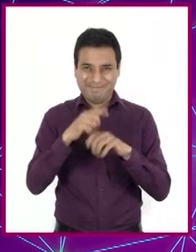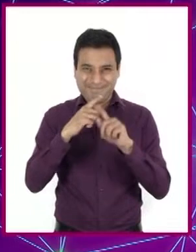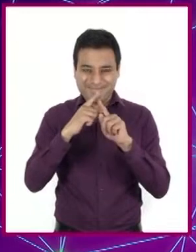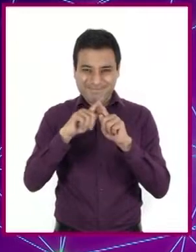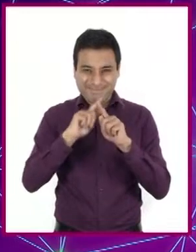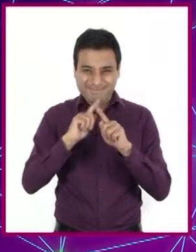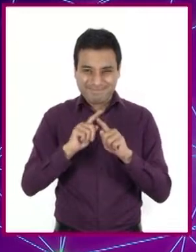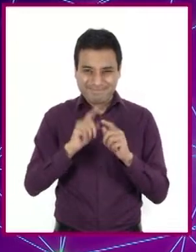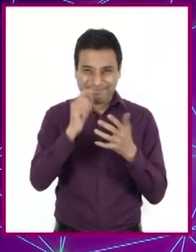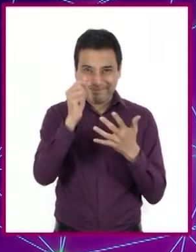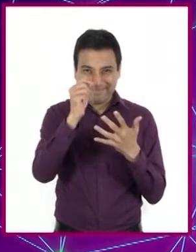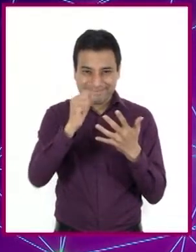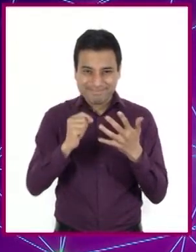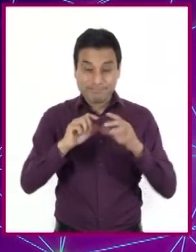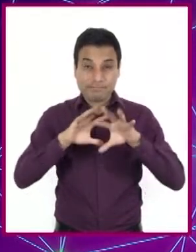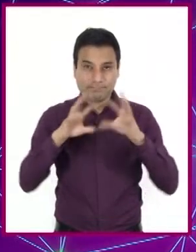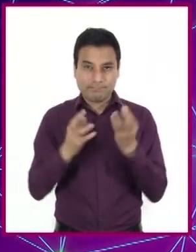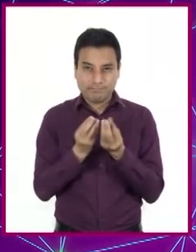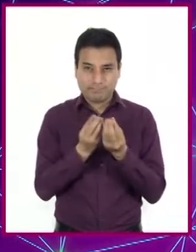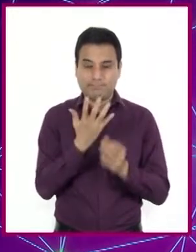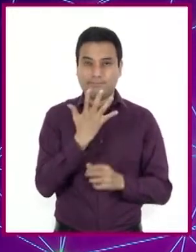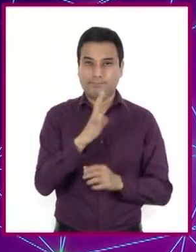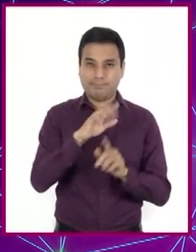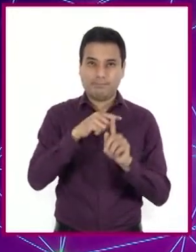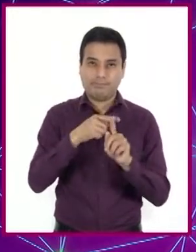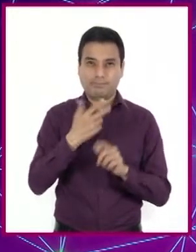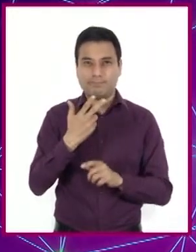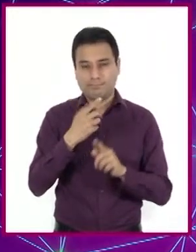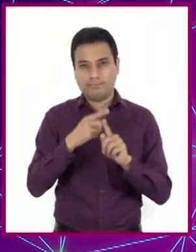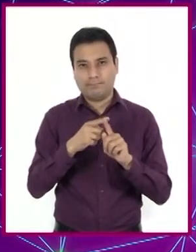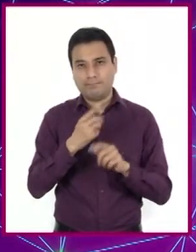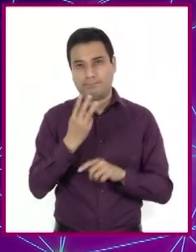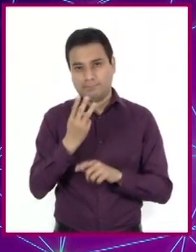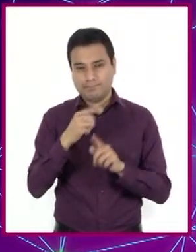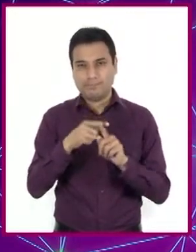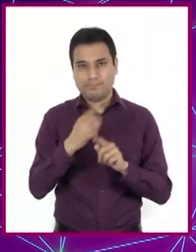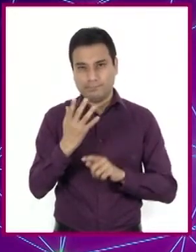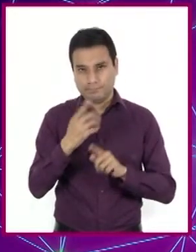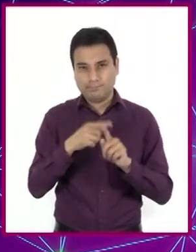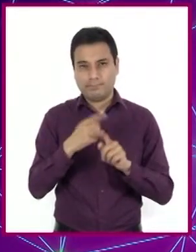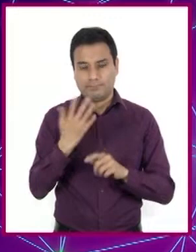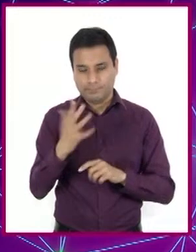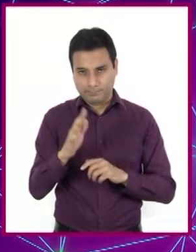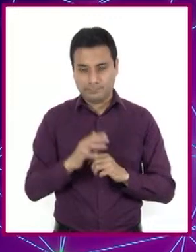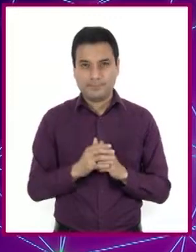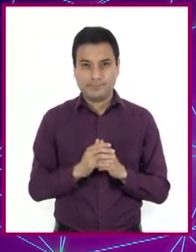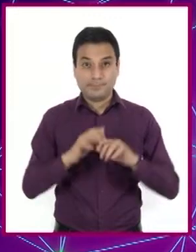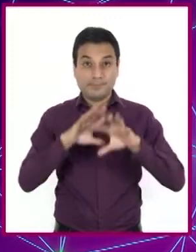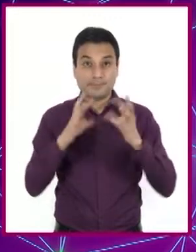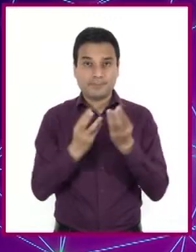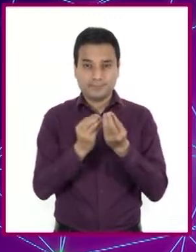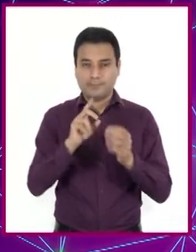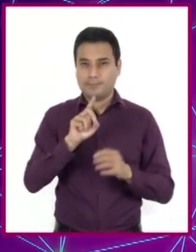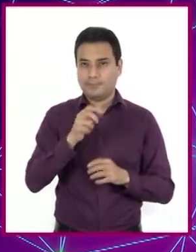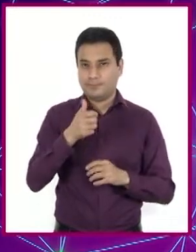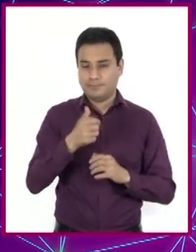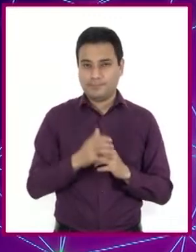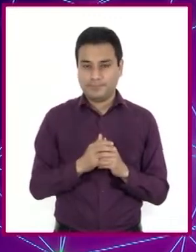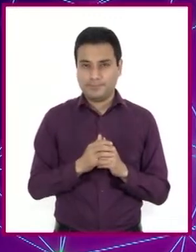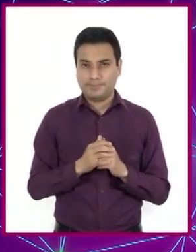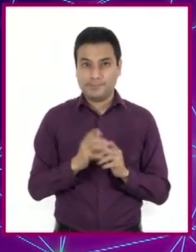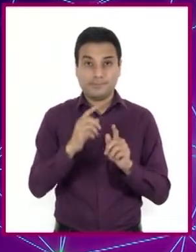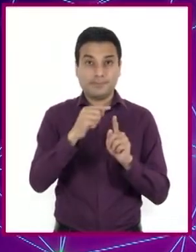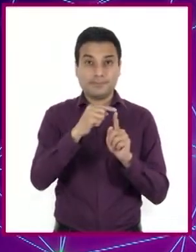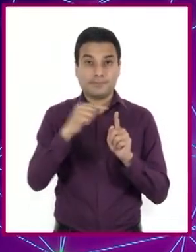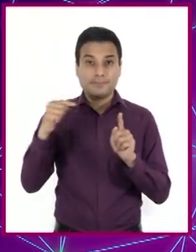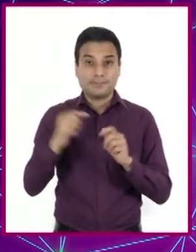decir, se suman 10 más 8 más 3 más 5 más 10 es igual a 36. Entre el